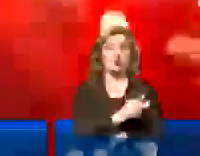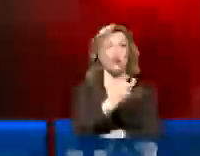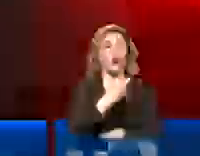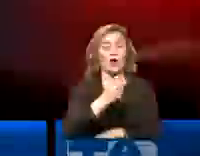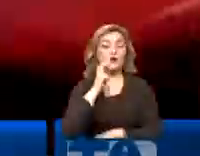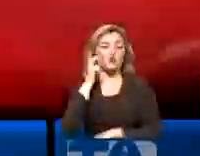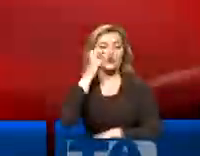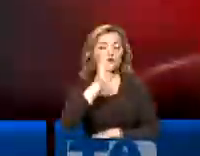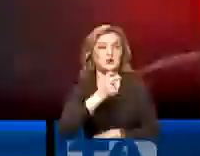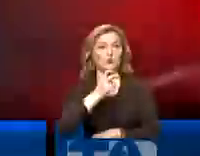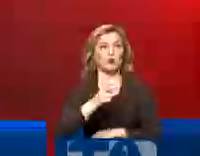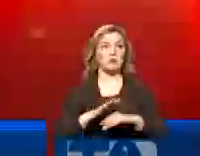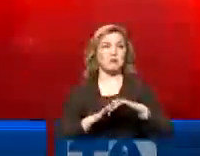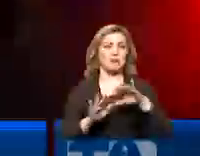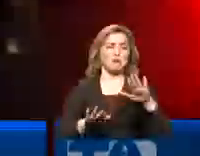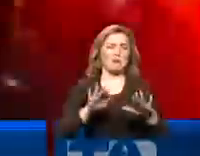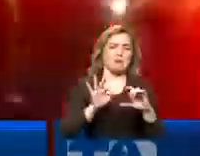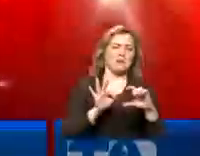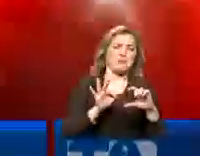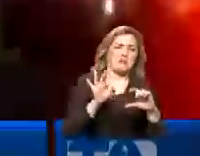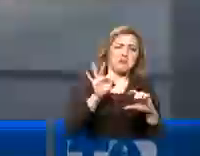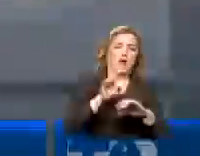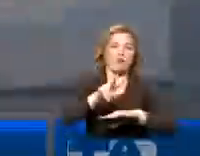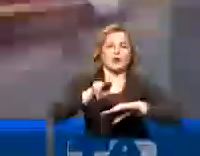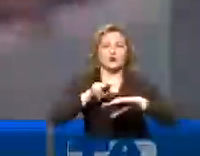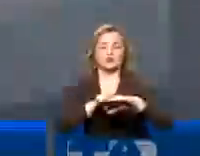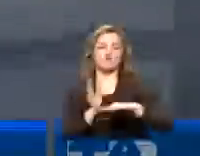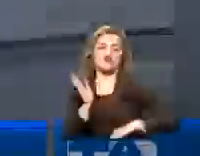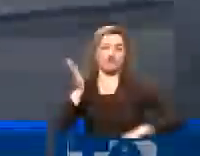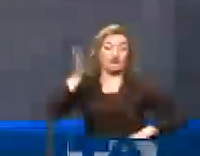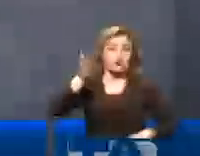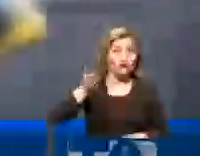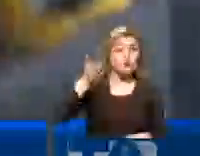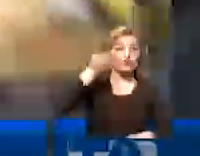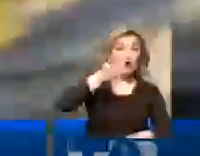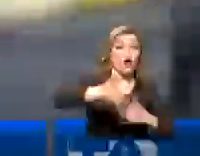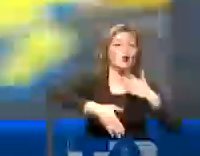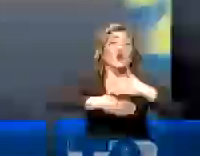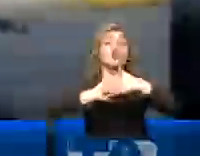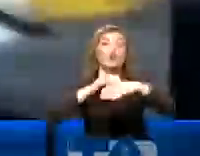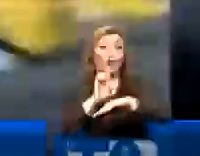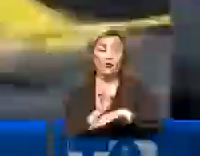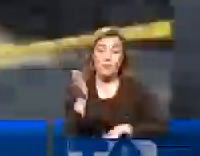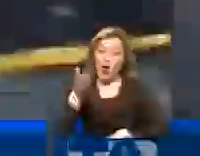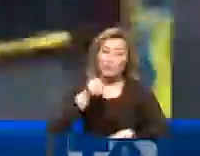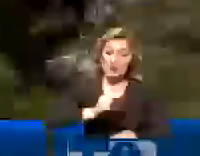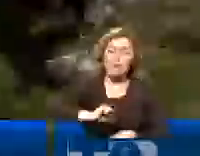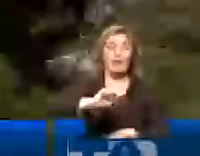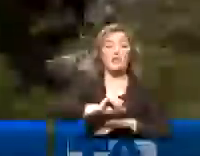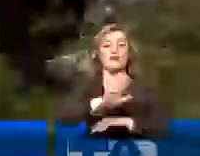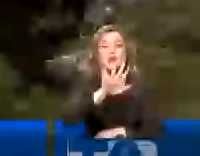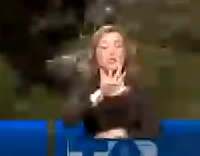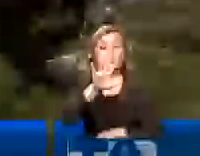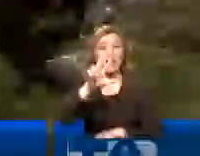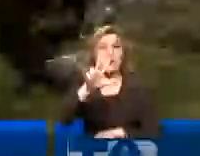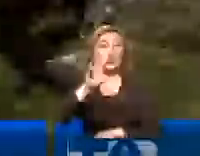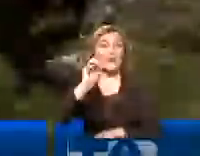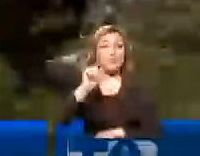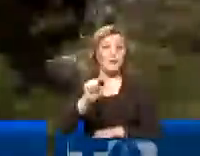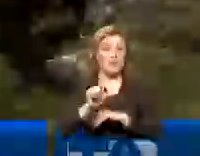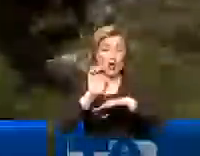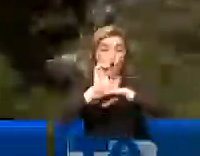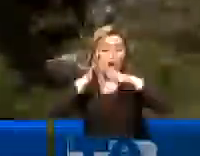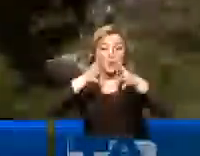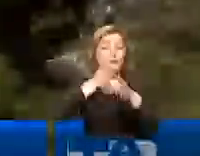de turistas nacionales que se movilizaron durante el feriado a nivel nacional. Más de 530,000